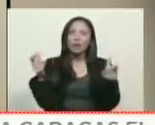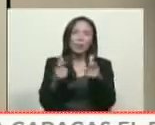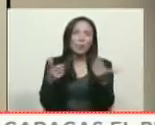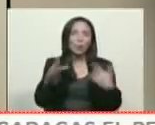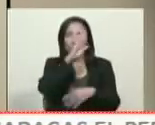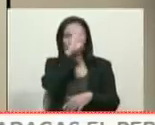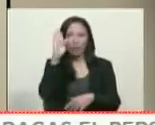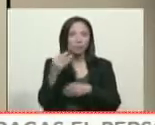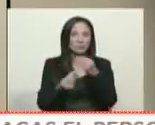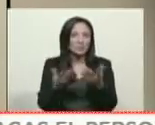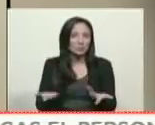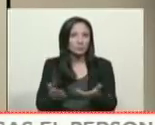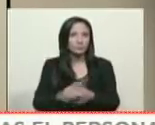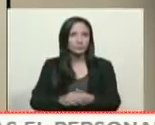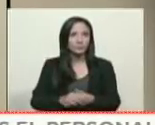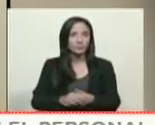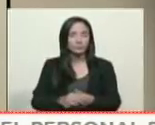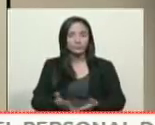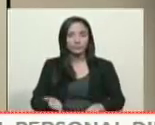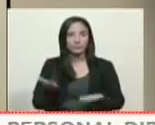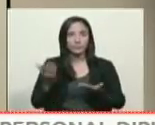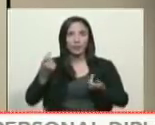tranquilo.